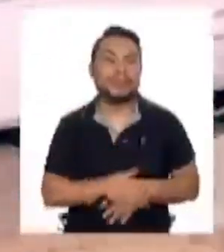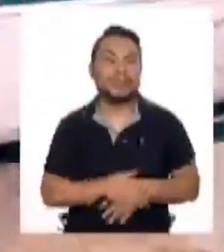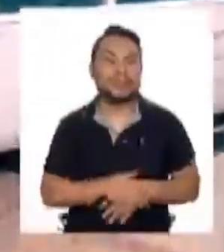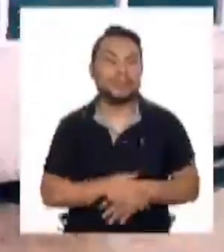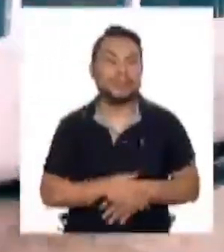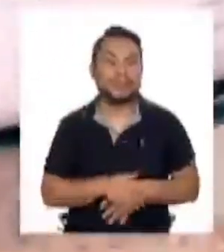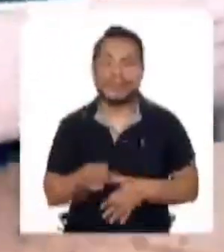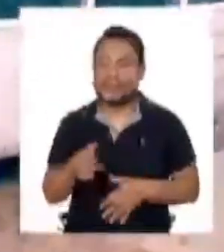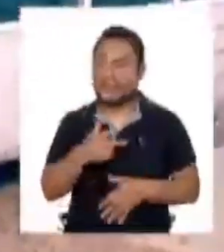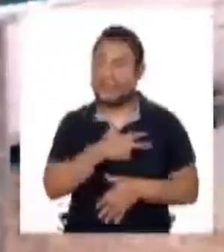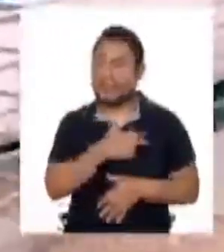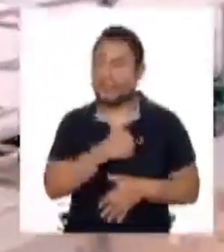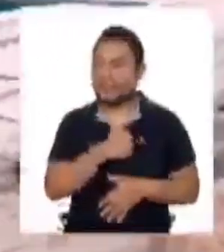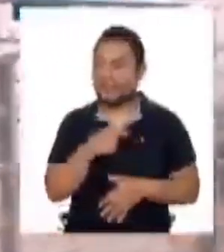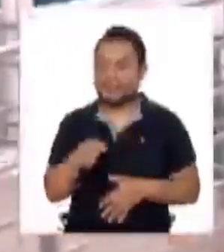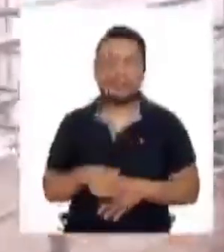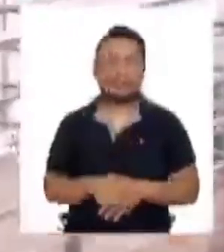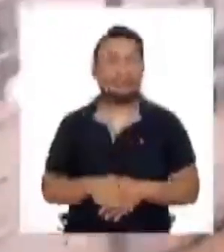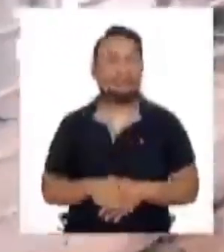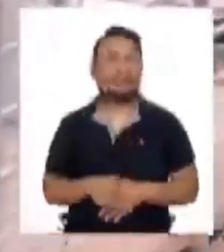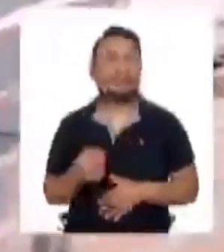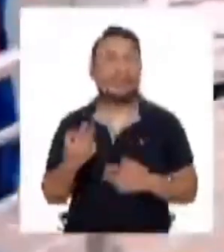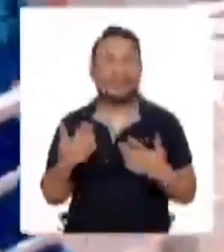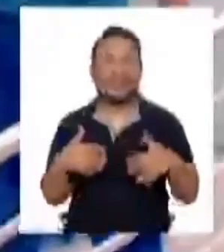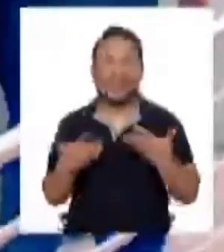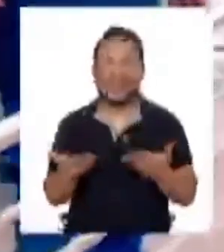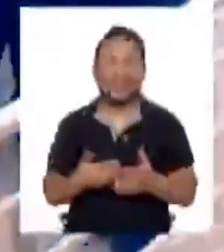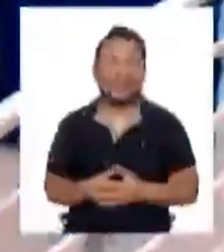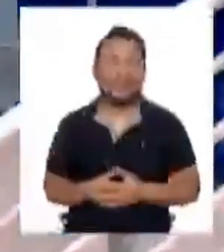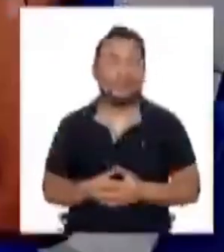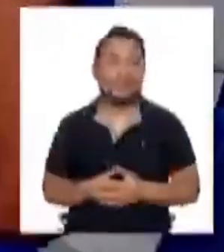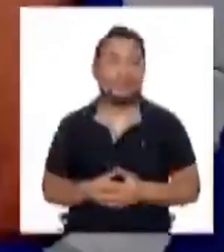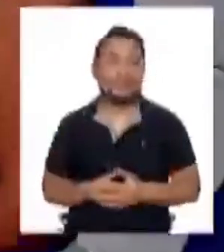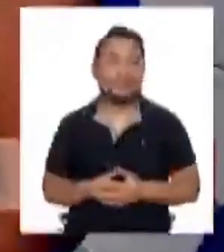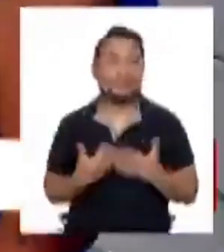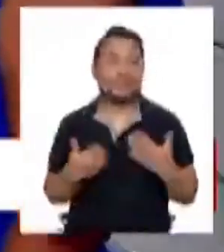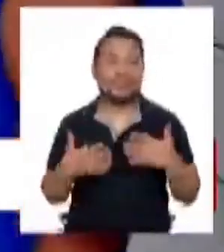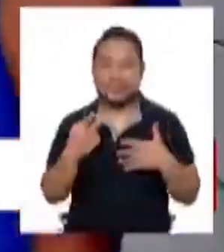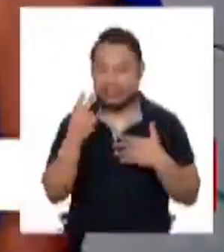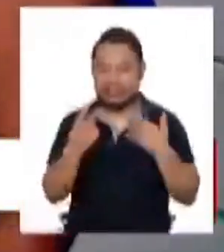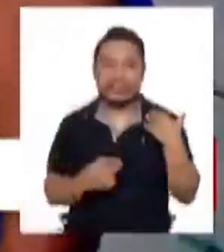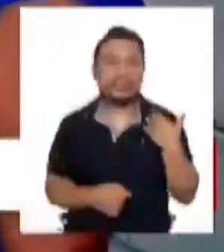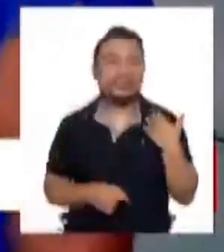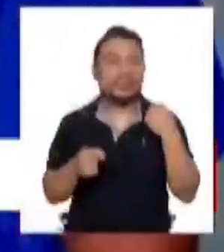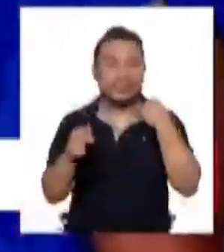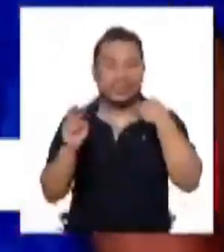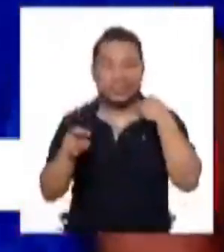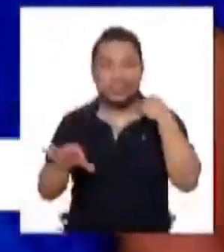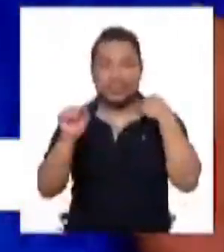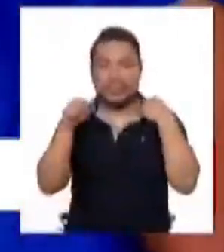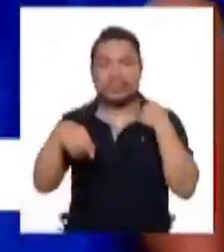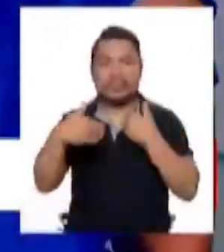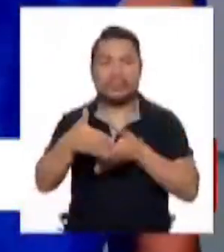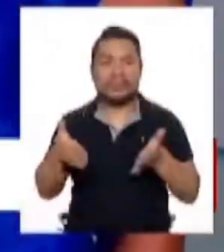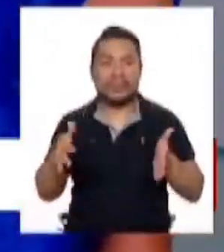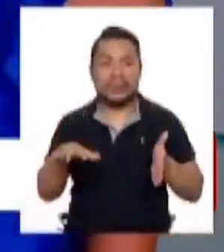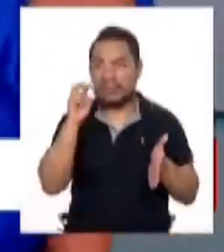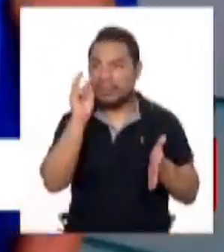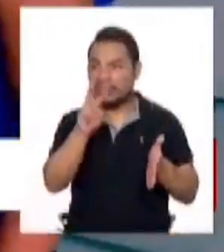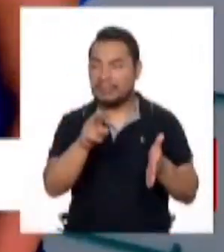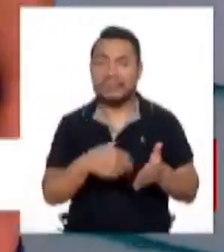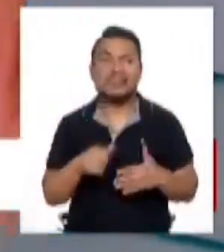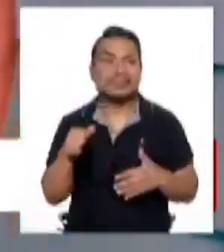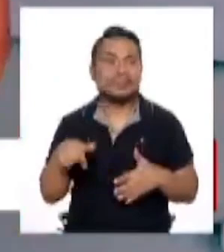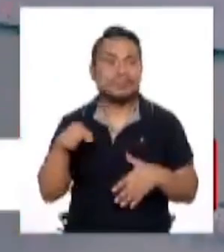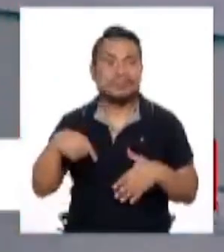Tercero. Uy. Ven, no hay nada. ¿Usted ha encontrado este salón así? Sí, vacío,